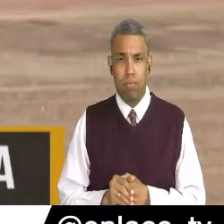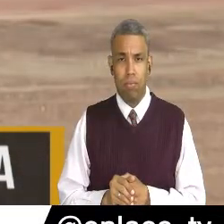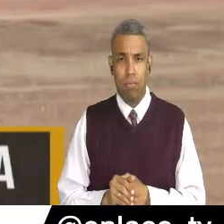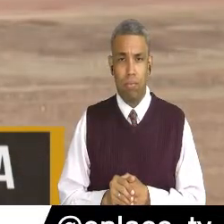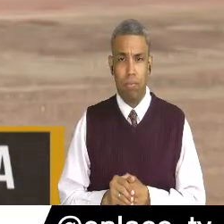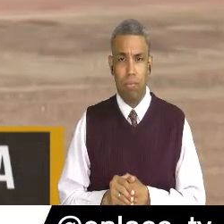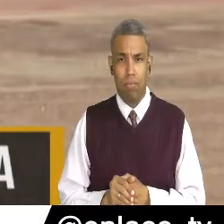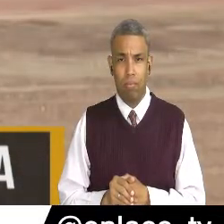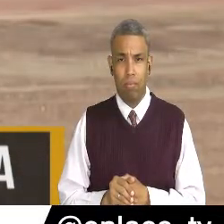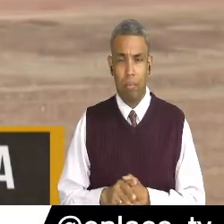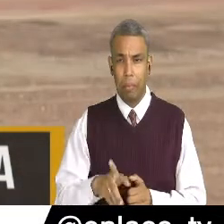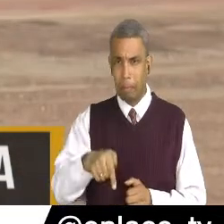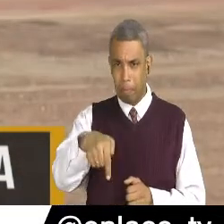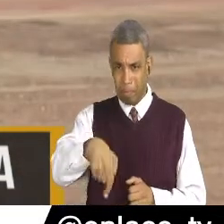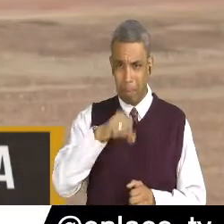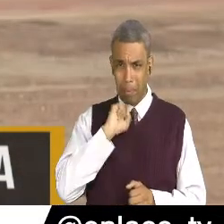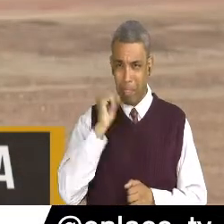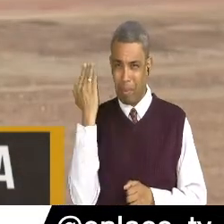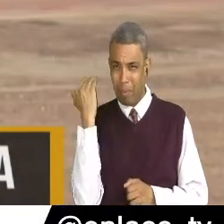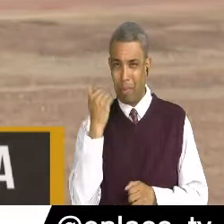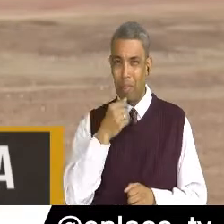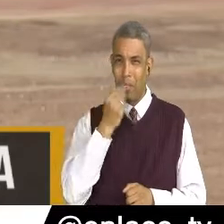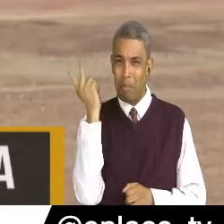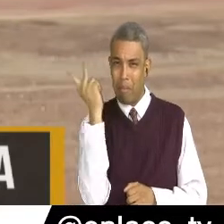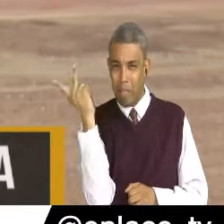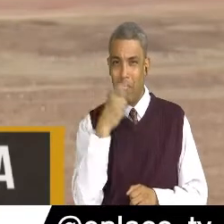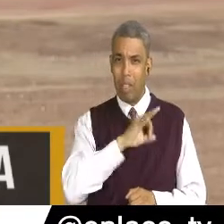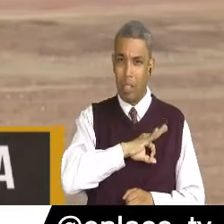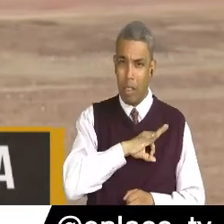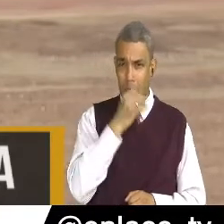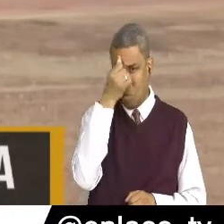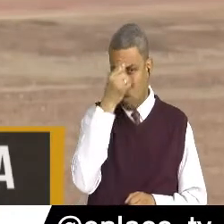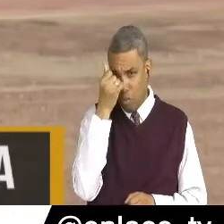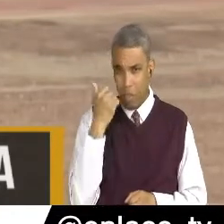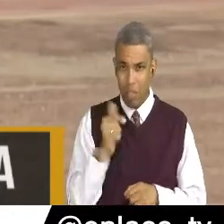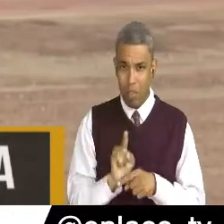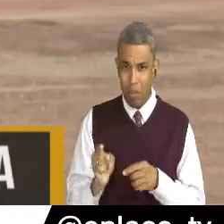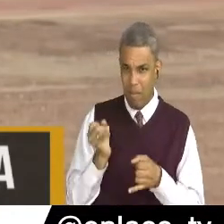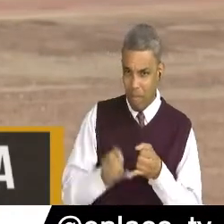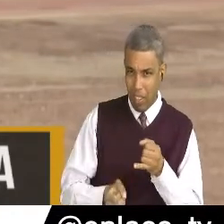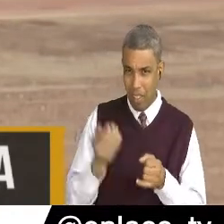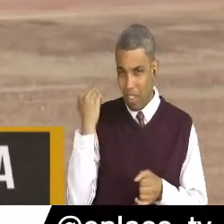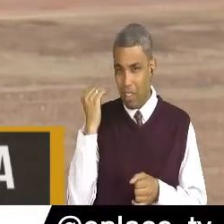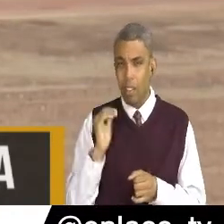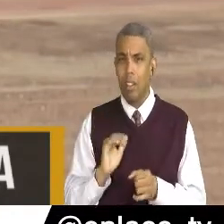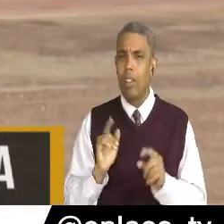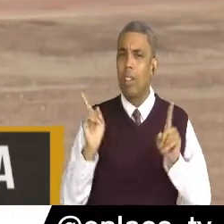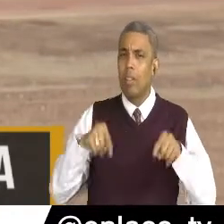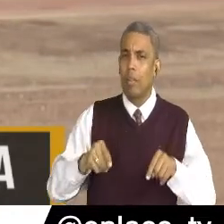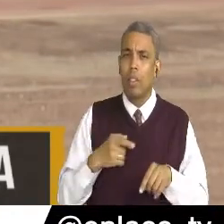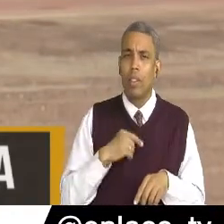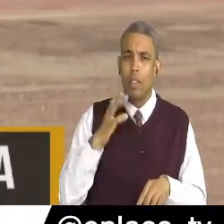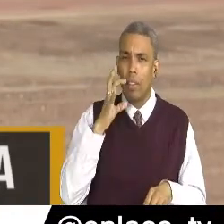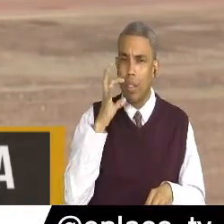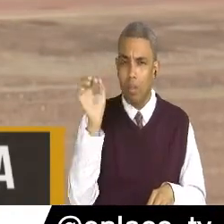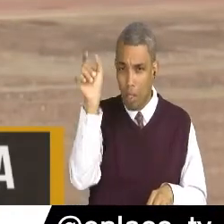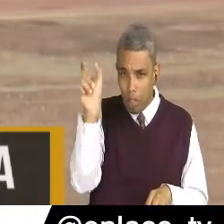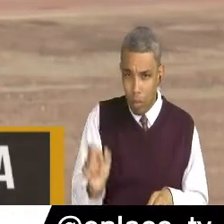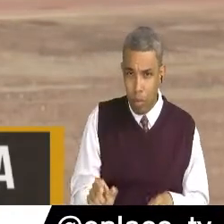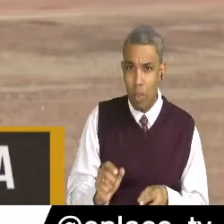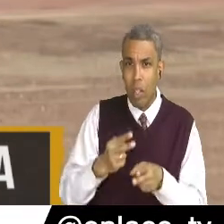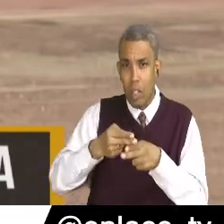se registraron aquí en el puerto petrolero durante el fin de semana, las autoridades también se indican a un sujeto que denominan alias El Cucho, quien estaría